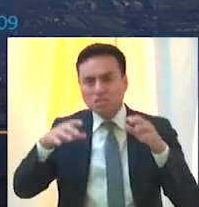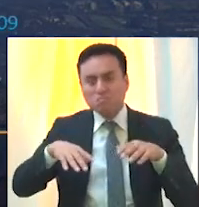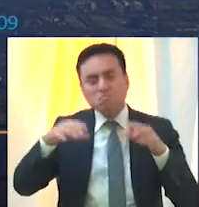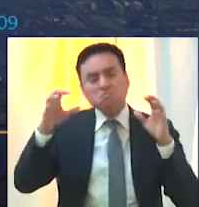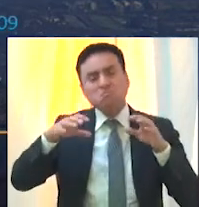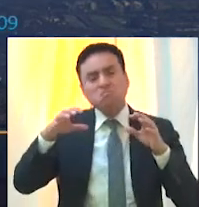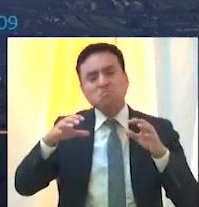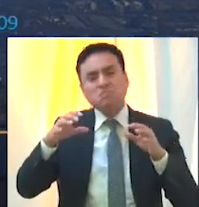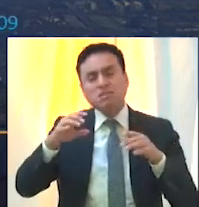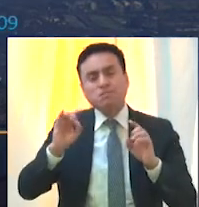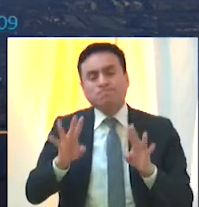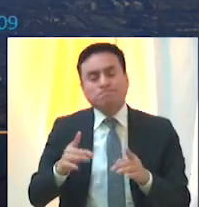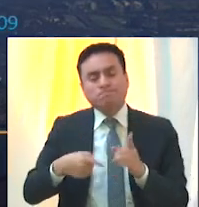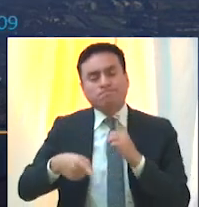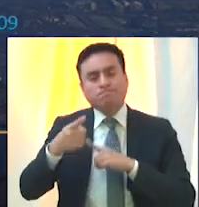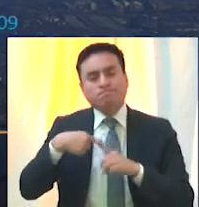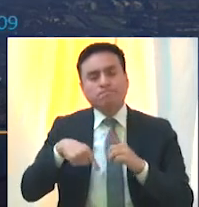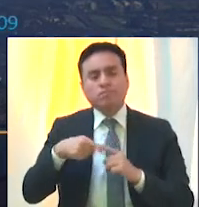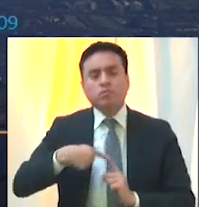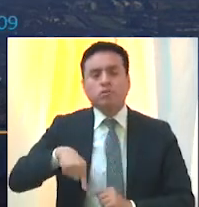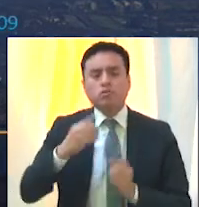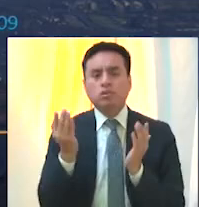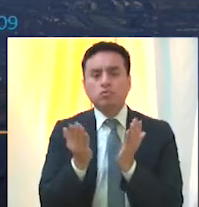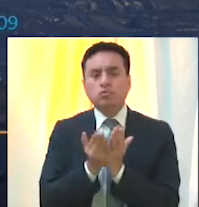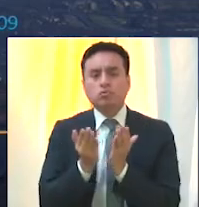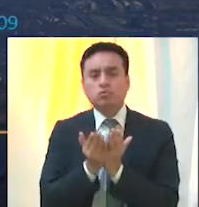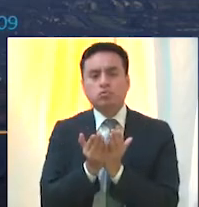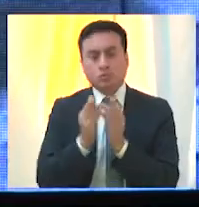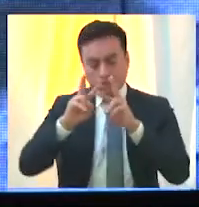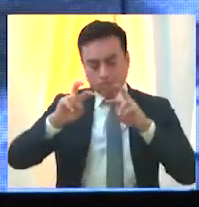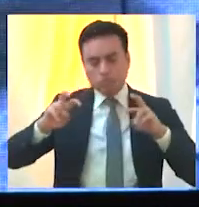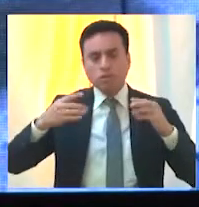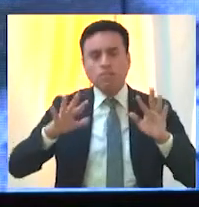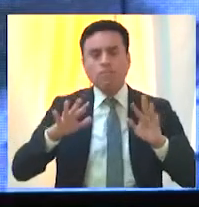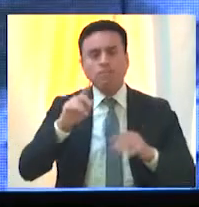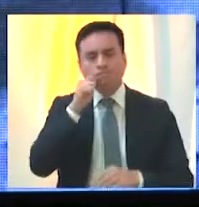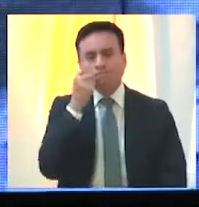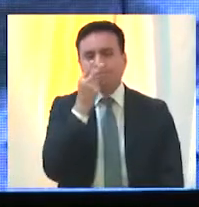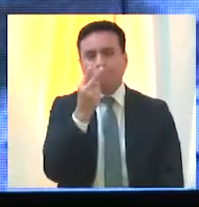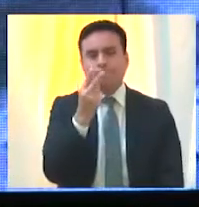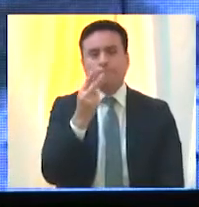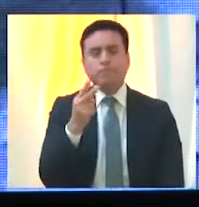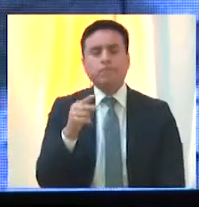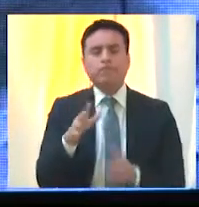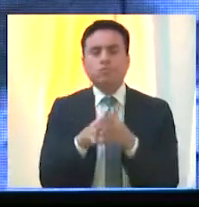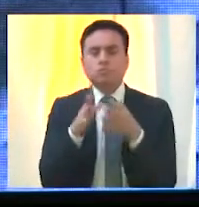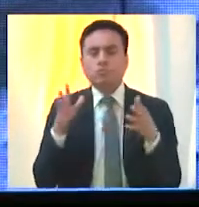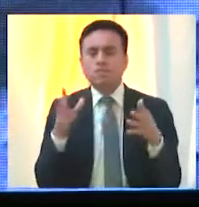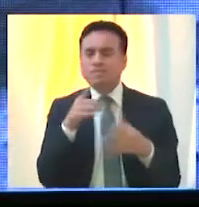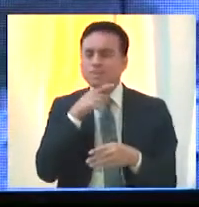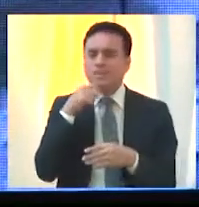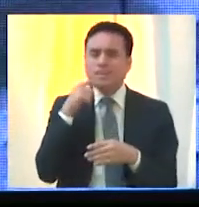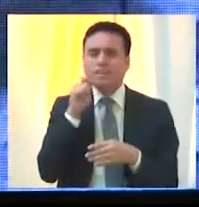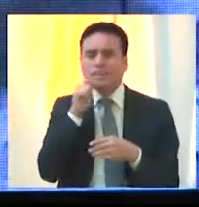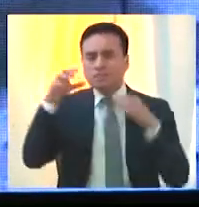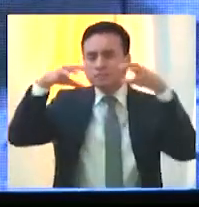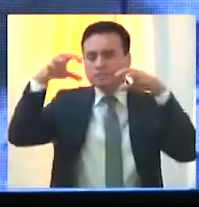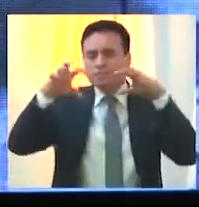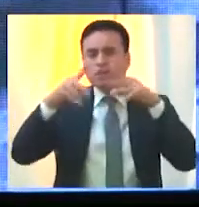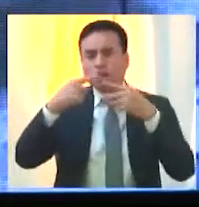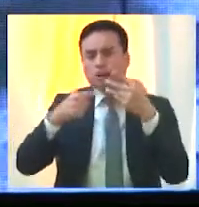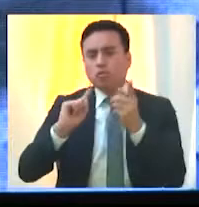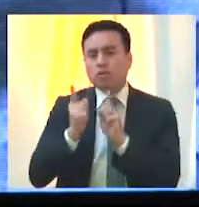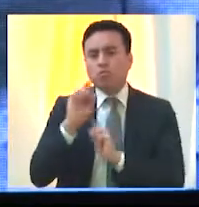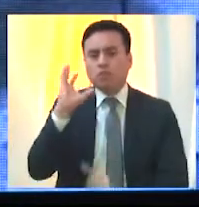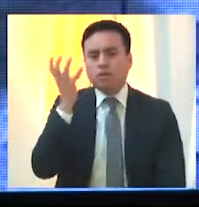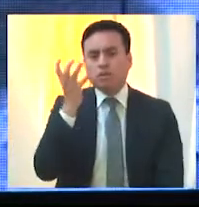manera irreversible. Bueno, en nuestros estudios que hemos hecho, efectivamente hemos visto que esta megasequía ya tiene una componente del cambio climático, pero también